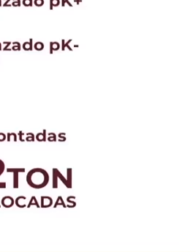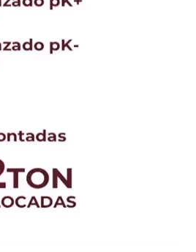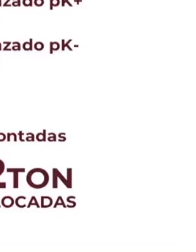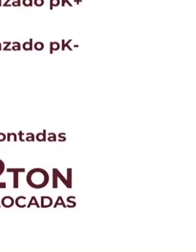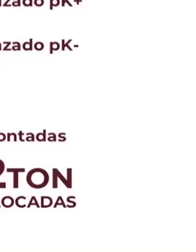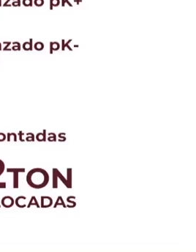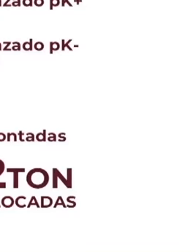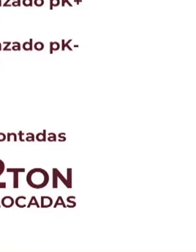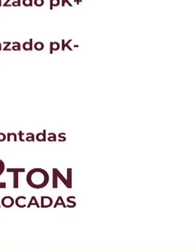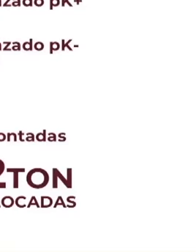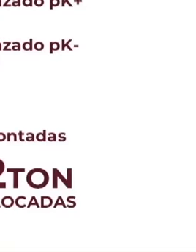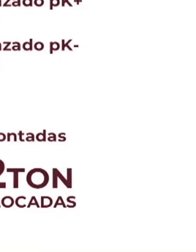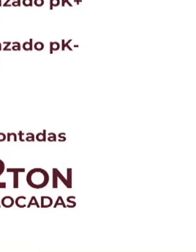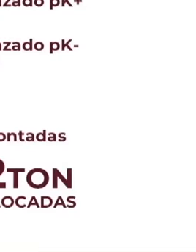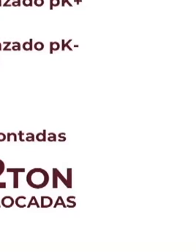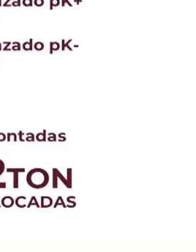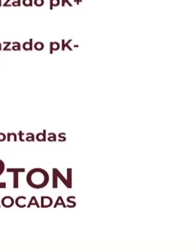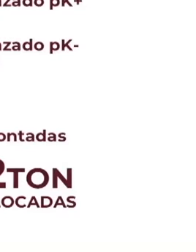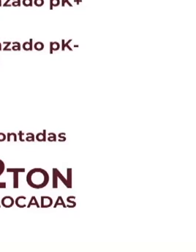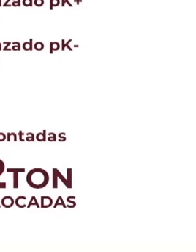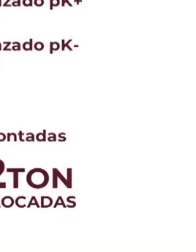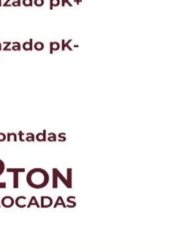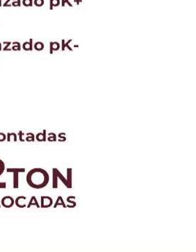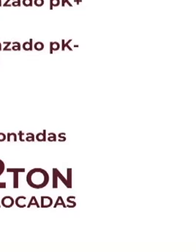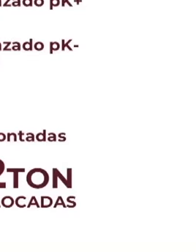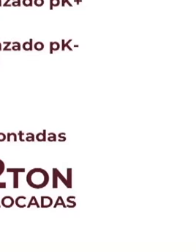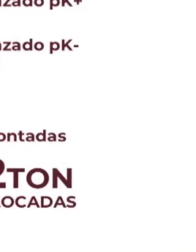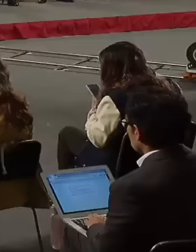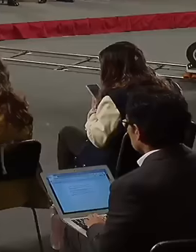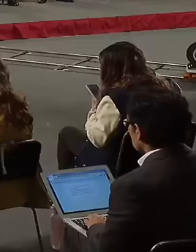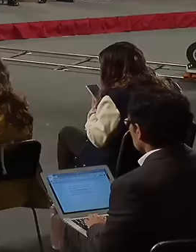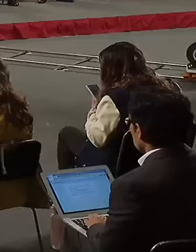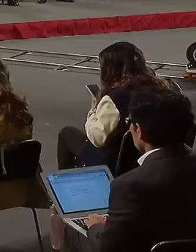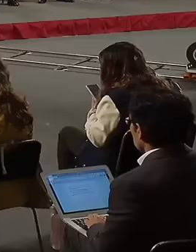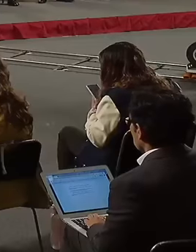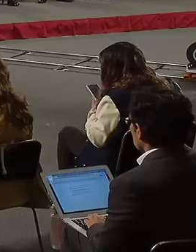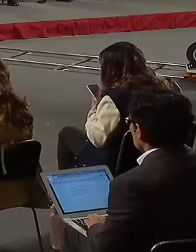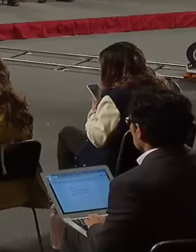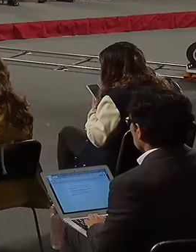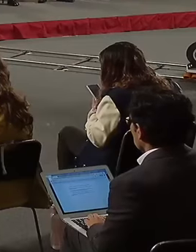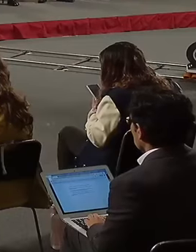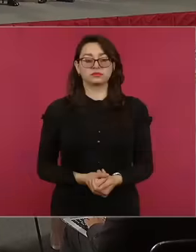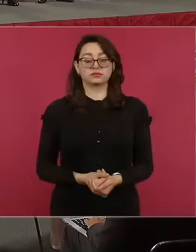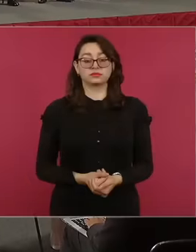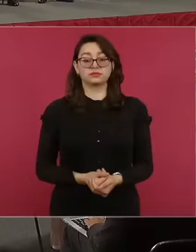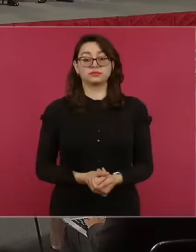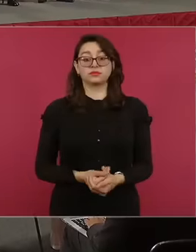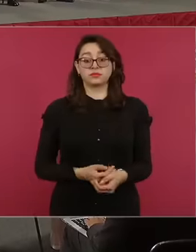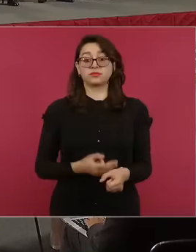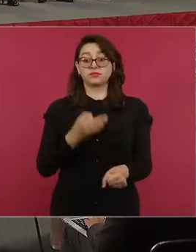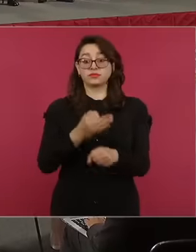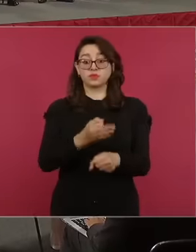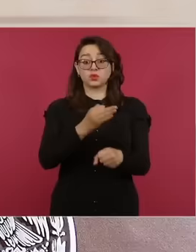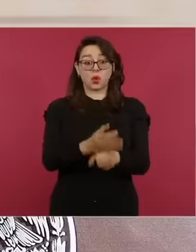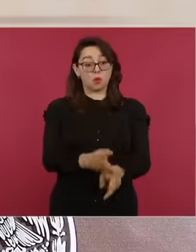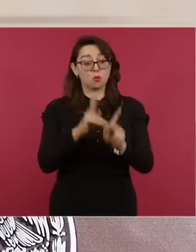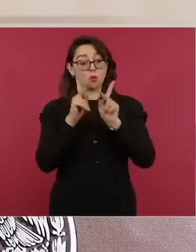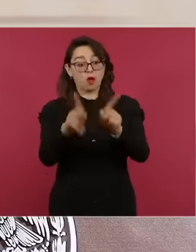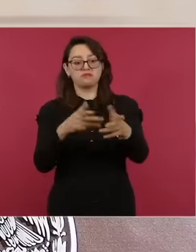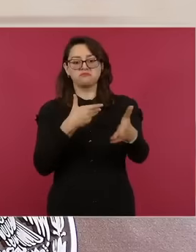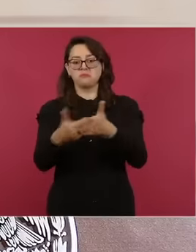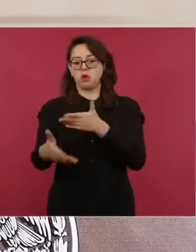realmente la capacidad y la condición de calidad que estamos ejecutando esta